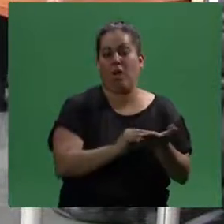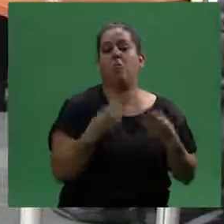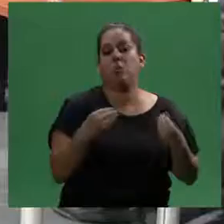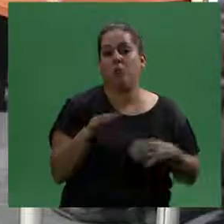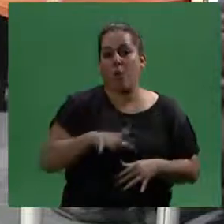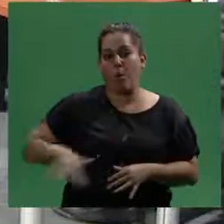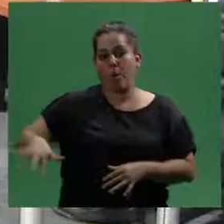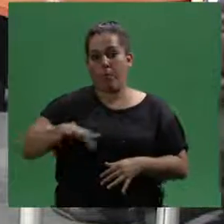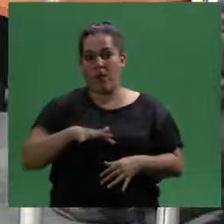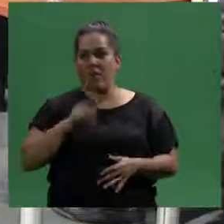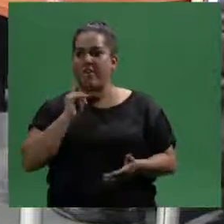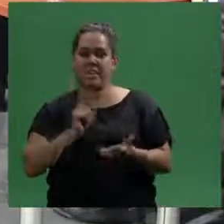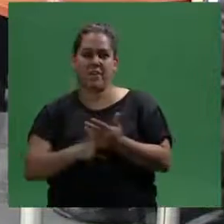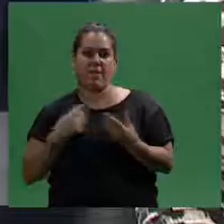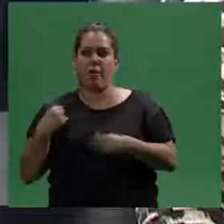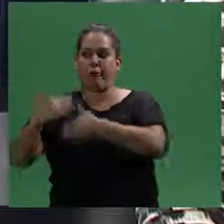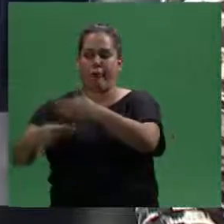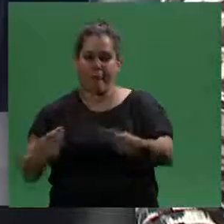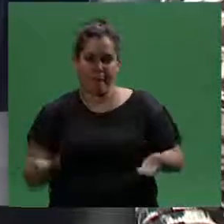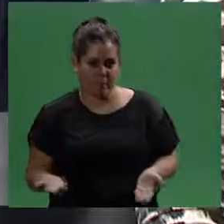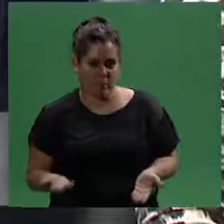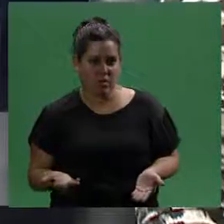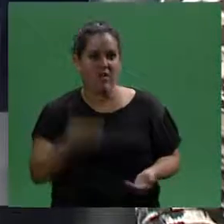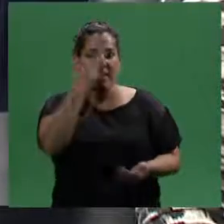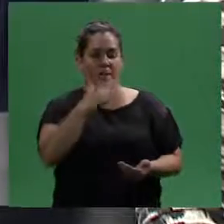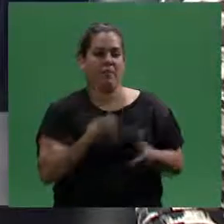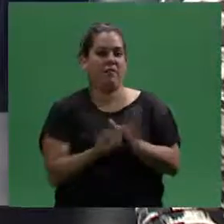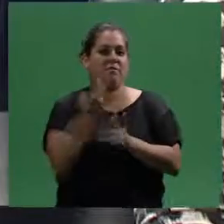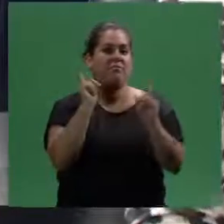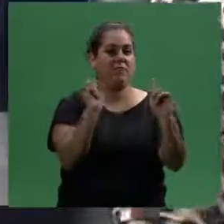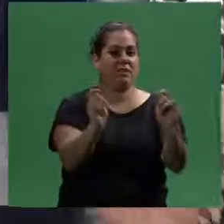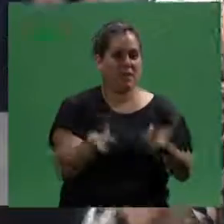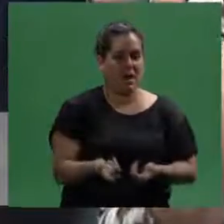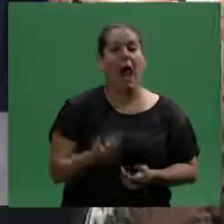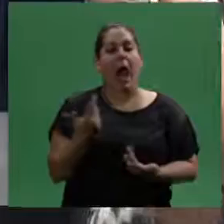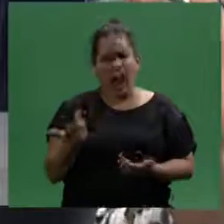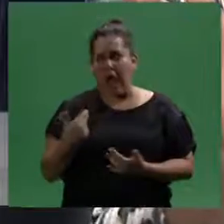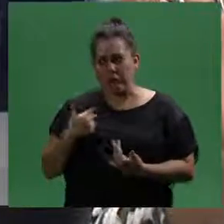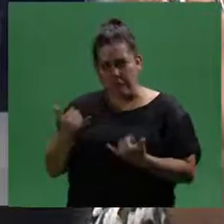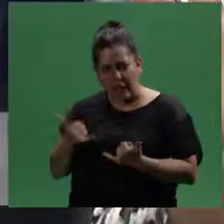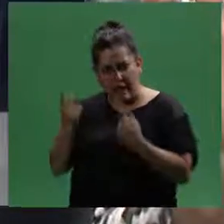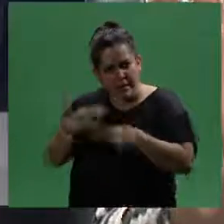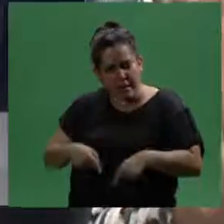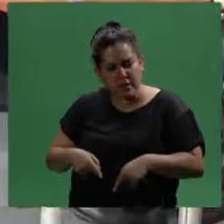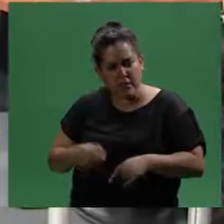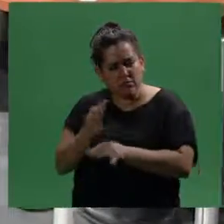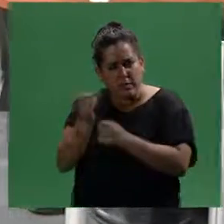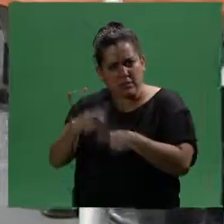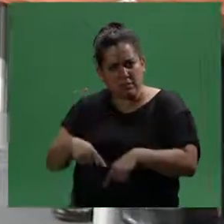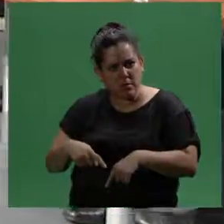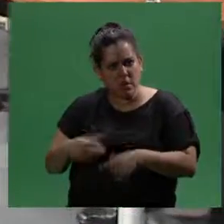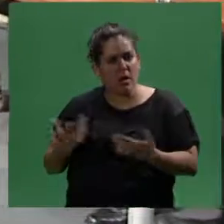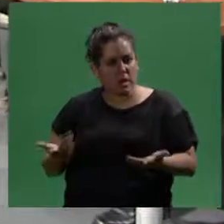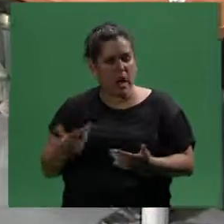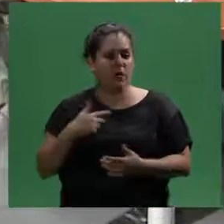que determina el movimiento de sus hijos y, por otro lado, quien crea los tributos. Tienen sus particularidades entonces las cámaras, ¿no? Porque Las en el cámaras, Senado los